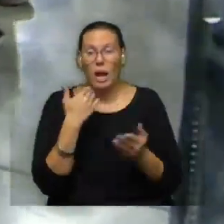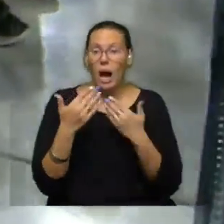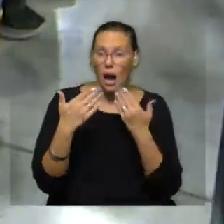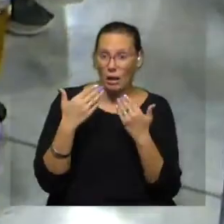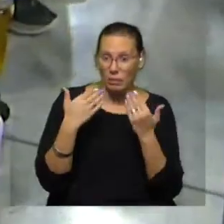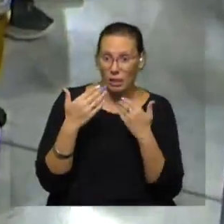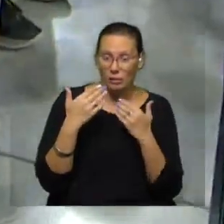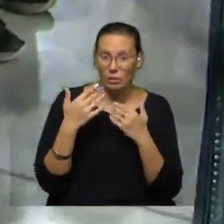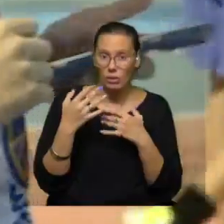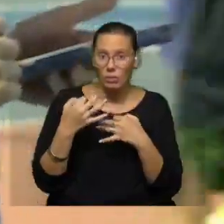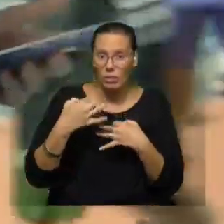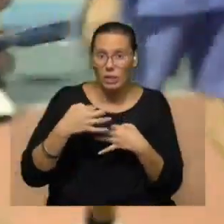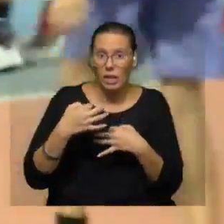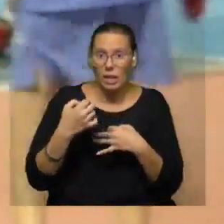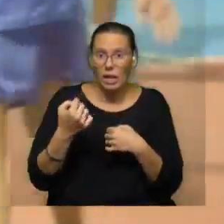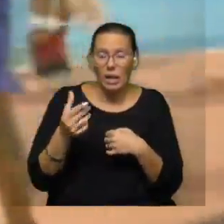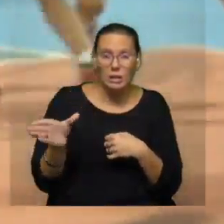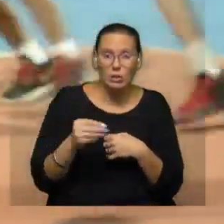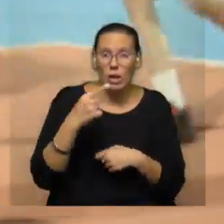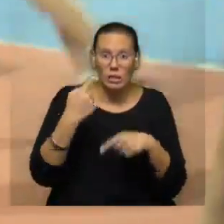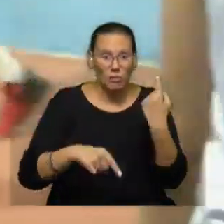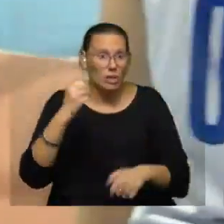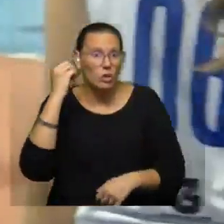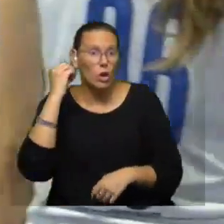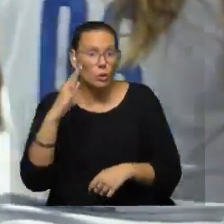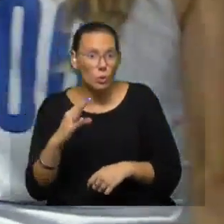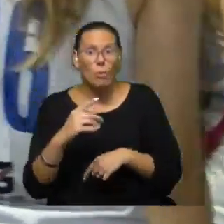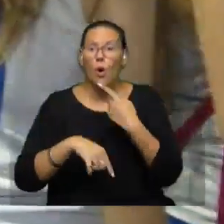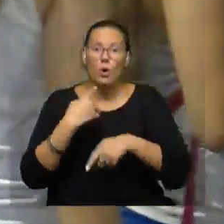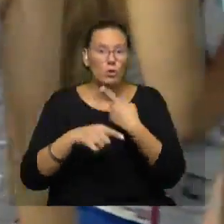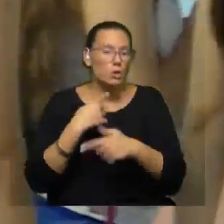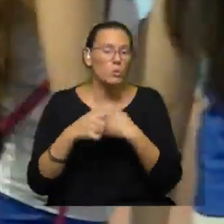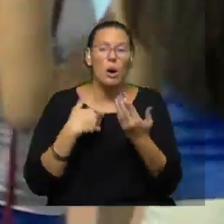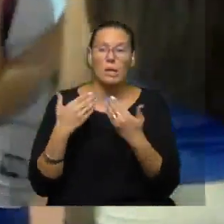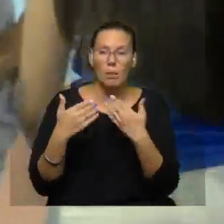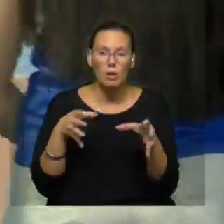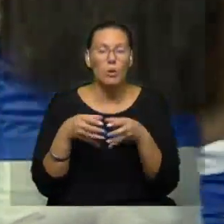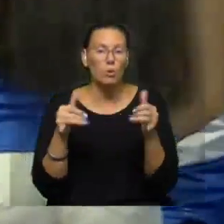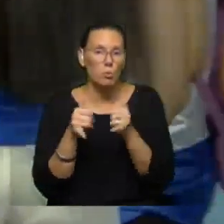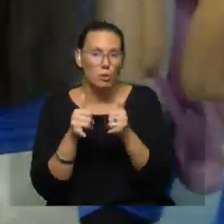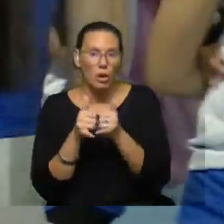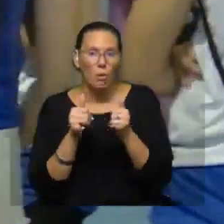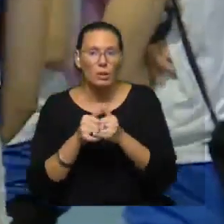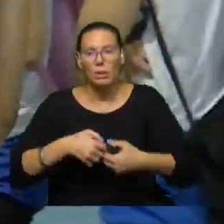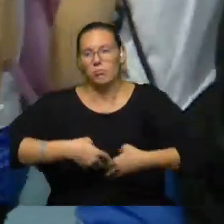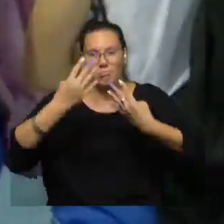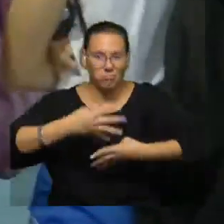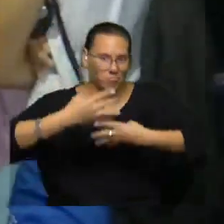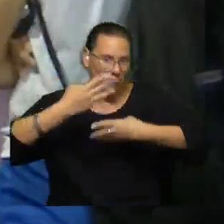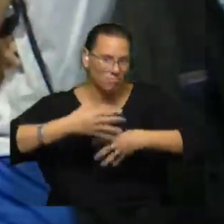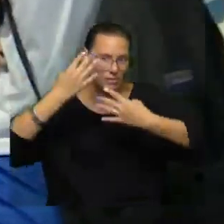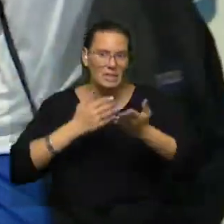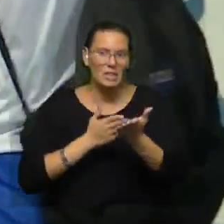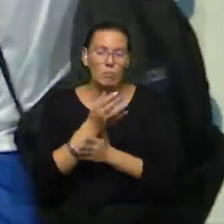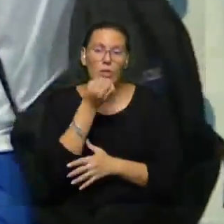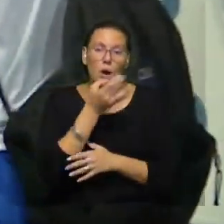sea, y en realidad son todas, casi todas de distintos clubes. Sí, se siguen hablando entre ellas, hay un grupo WhatsApp que se llena de stickers y se llena de cosas. Buenísimo